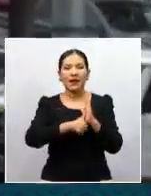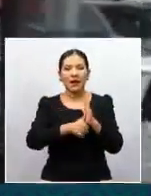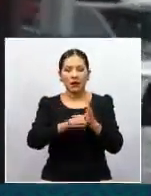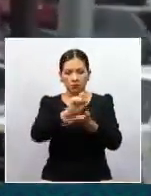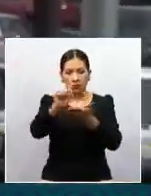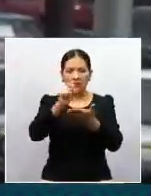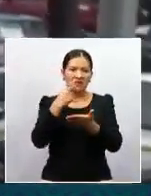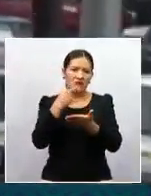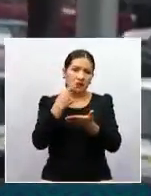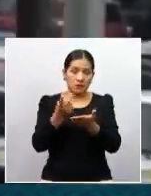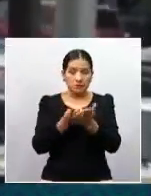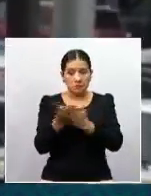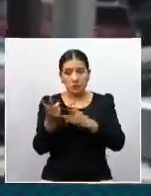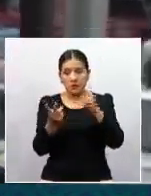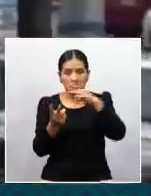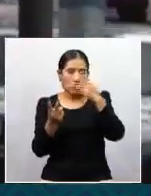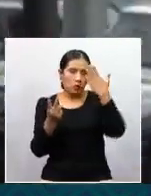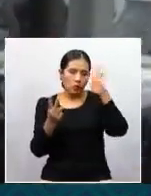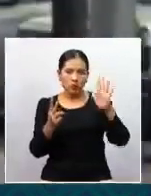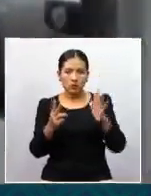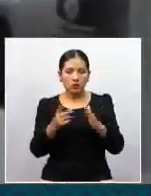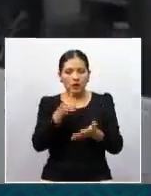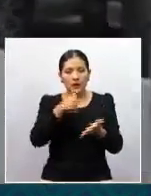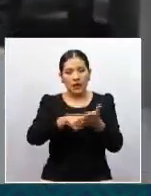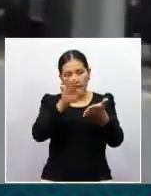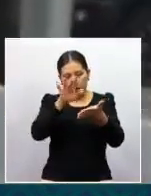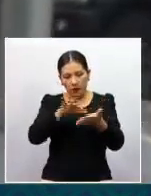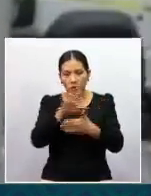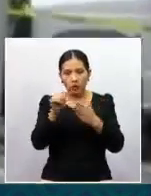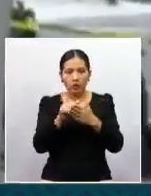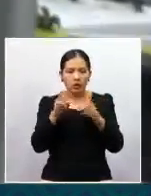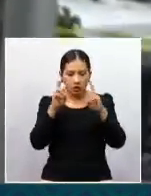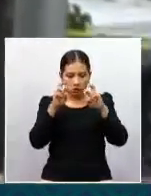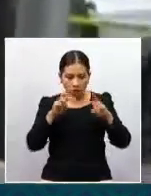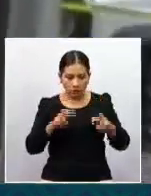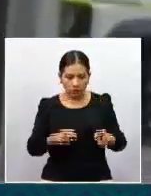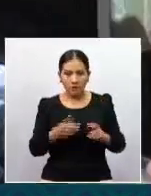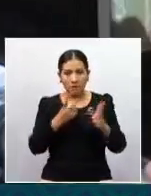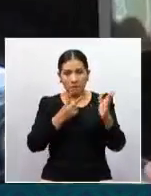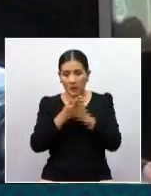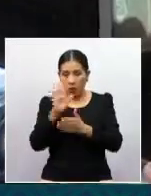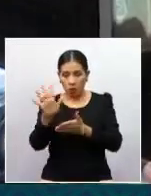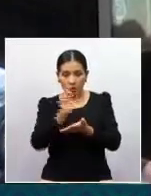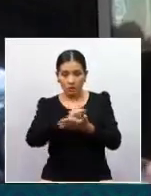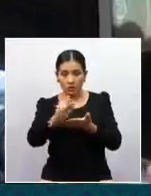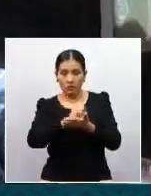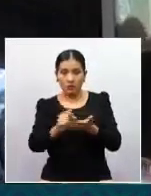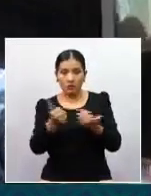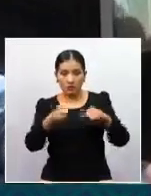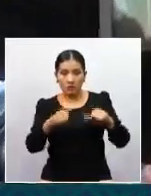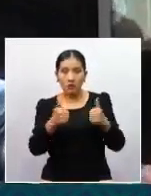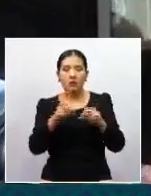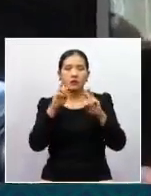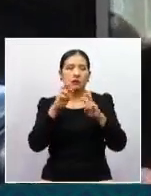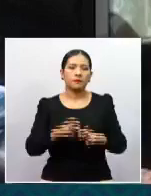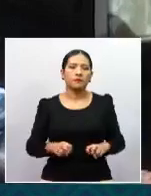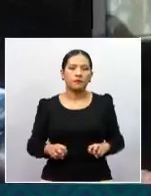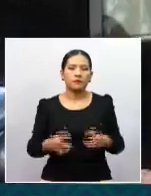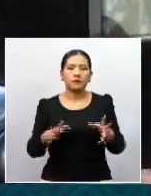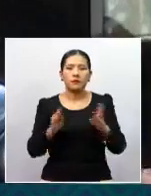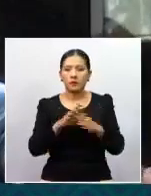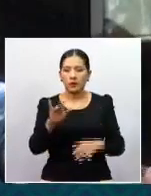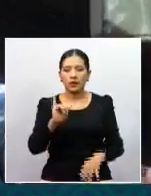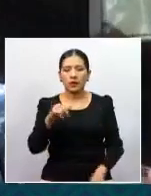Colodro, cuyos resultados se conocerían el martes al mediodía. No vamos a presionar al trabajo del IPCUP, que está realizando un trabajo